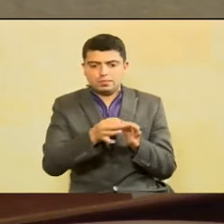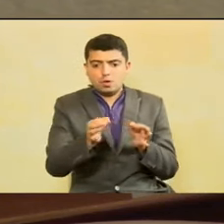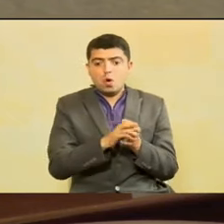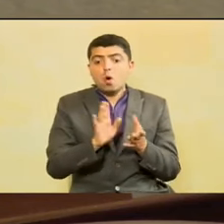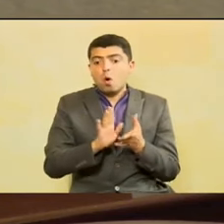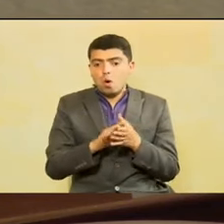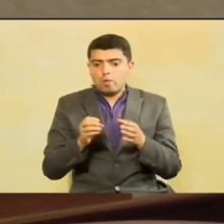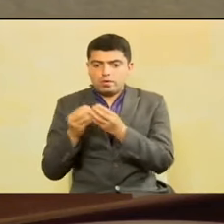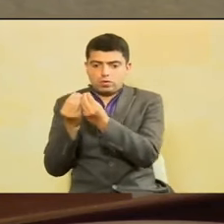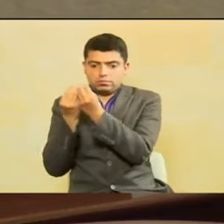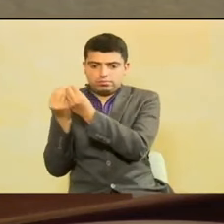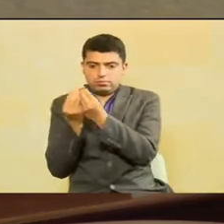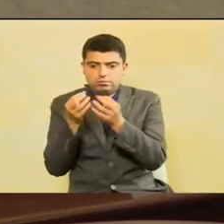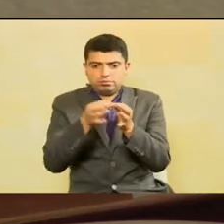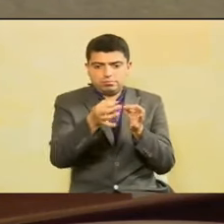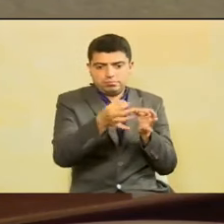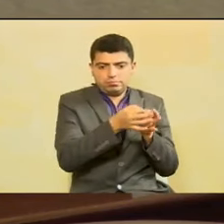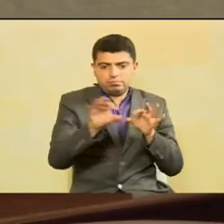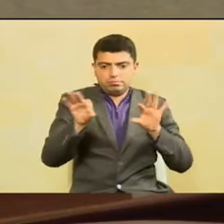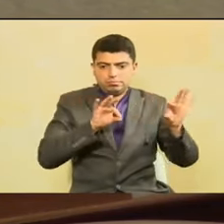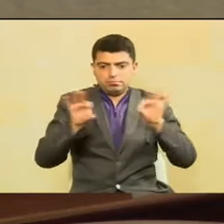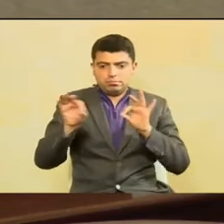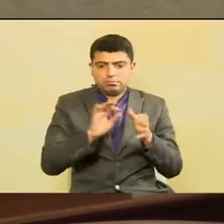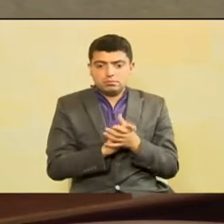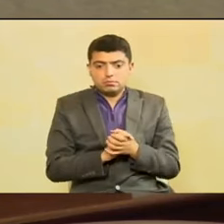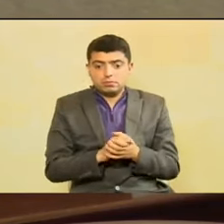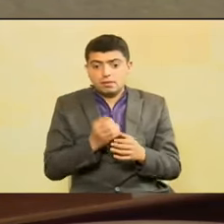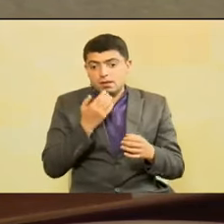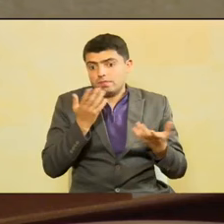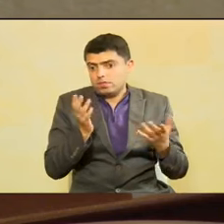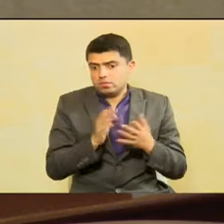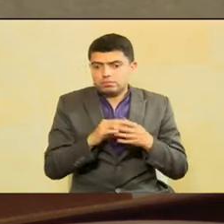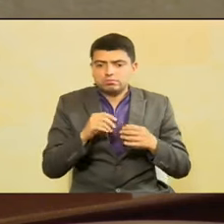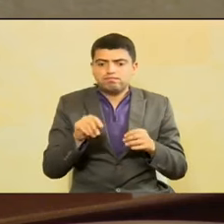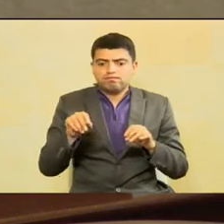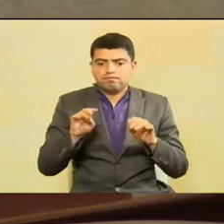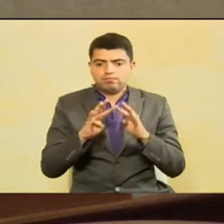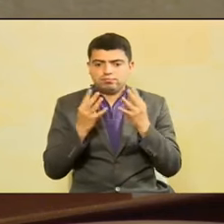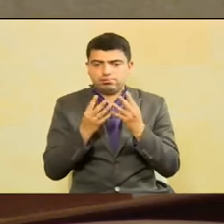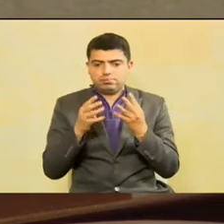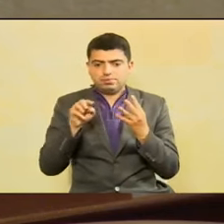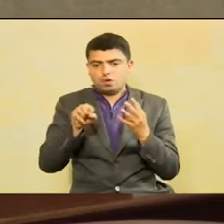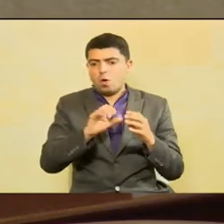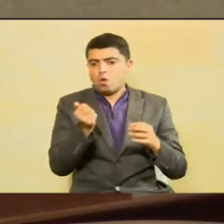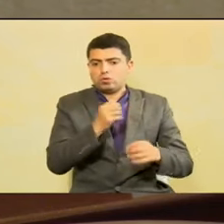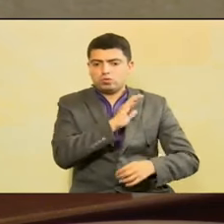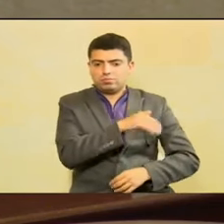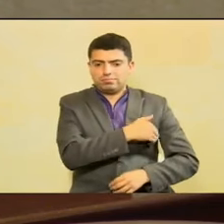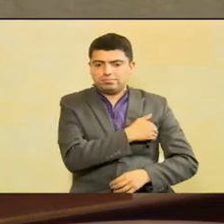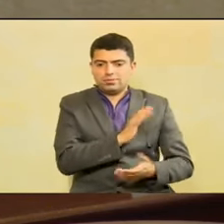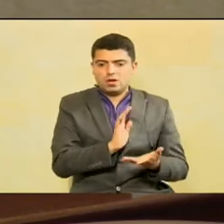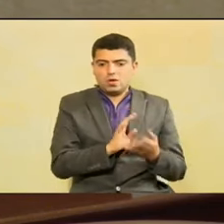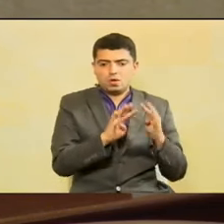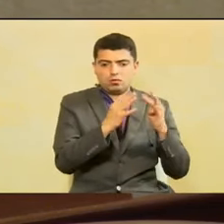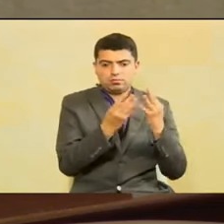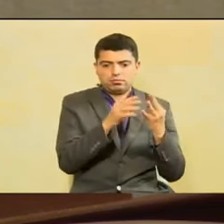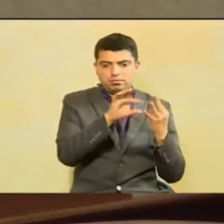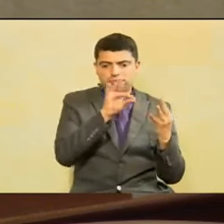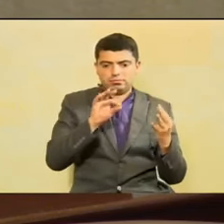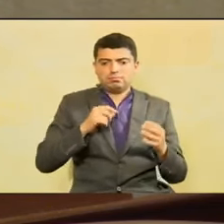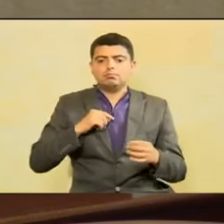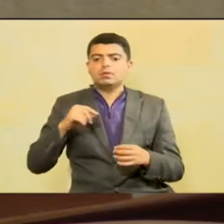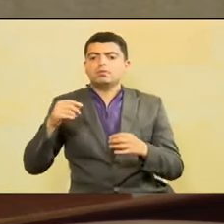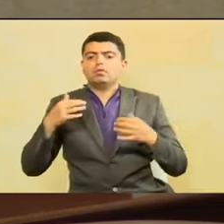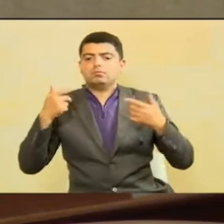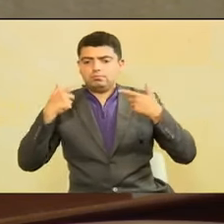municipales porque se ideó un famoso senador Hace 4 años modificar la norma llevar la elección de